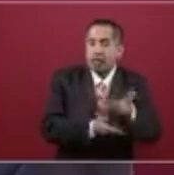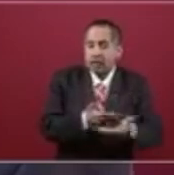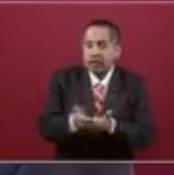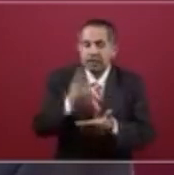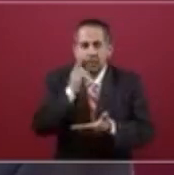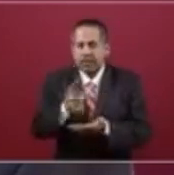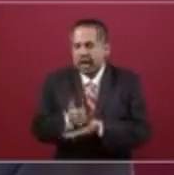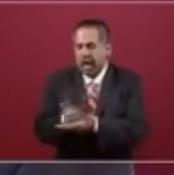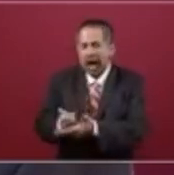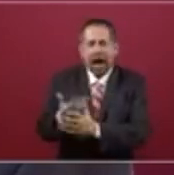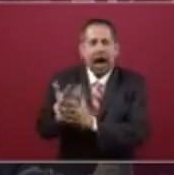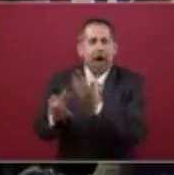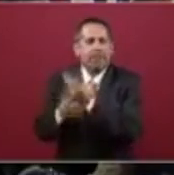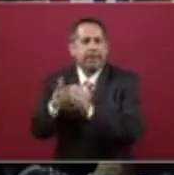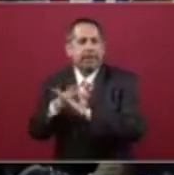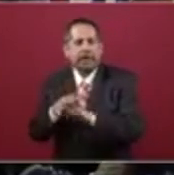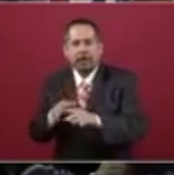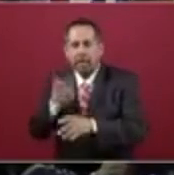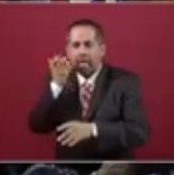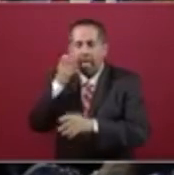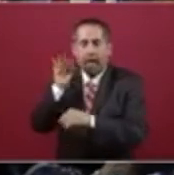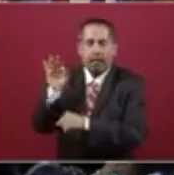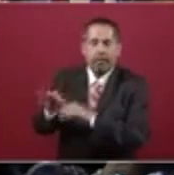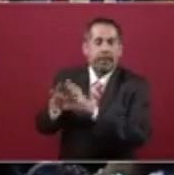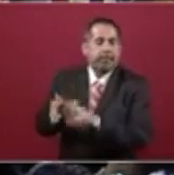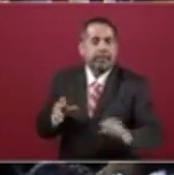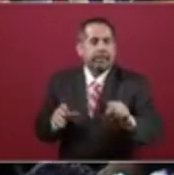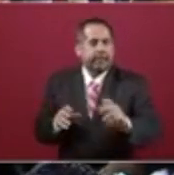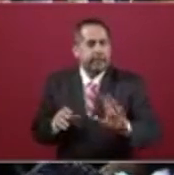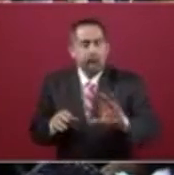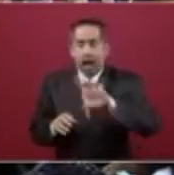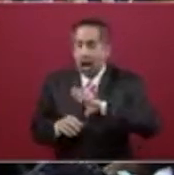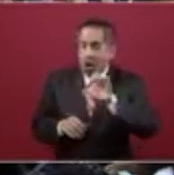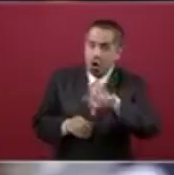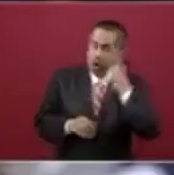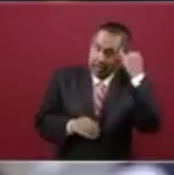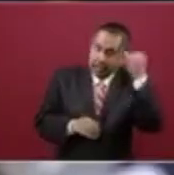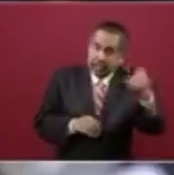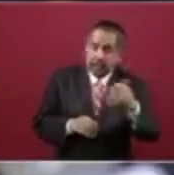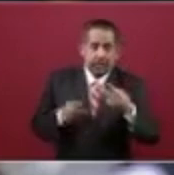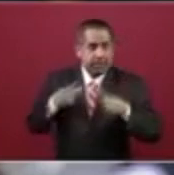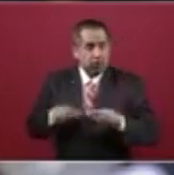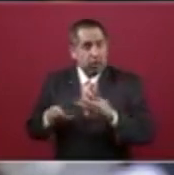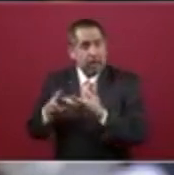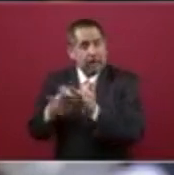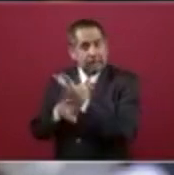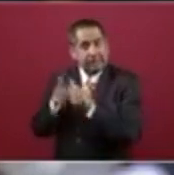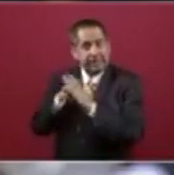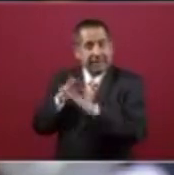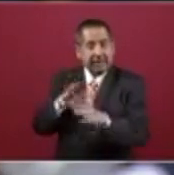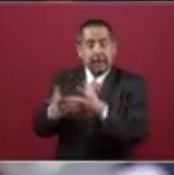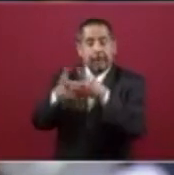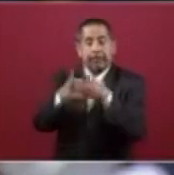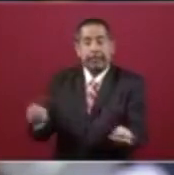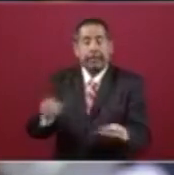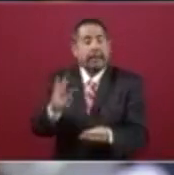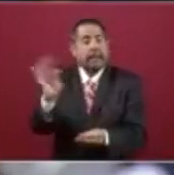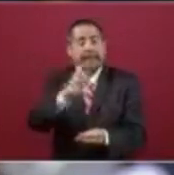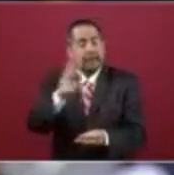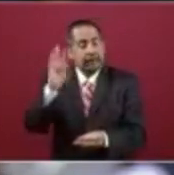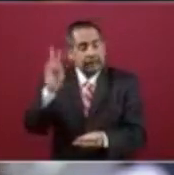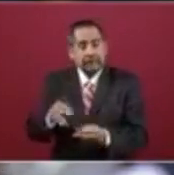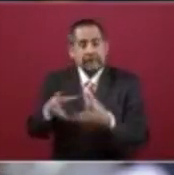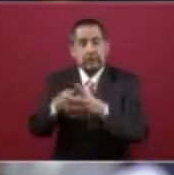polleros a los migrantes, pero que hay otras hipótesis, ¿no?, en la desaparición de los migrantes que pudieron ser desaparecidos